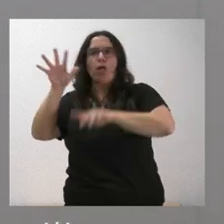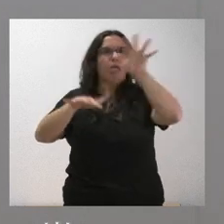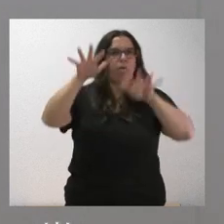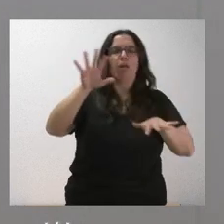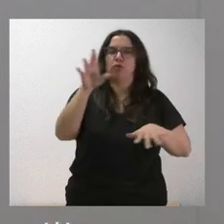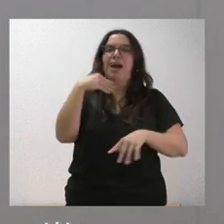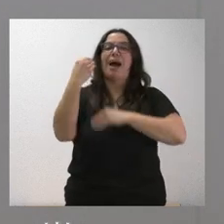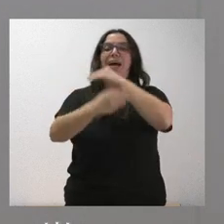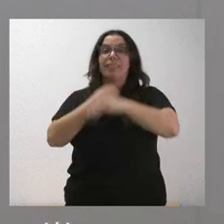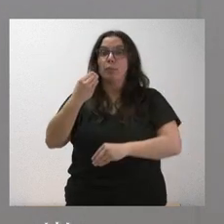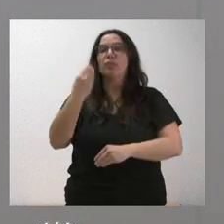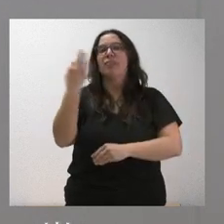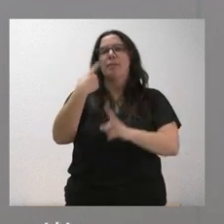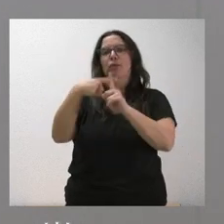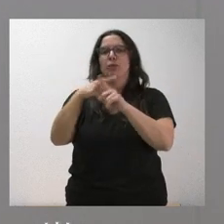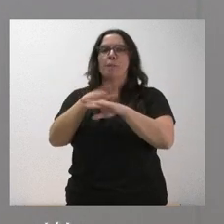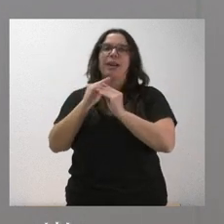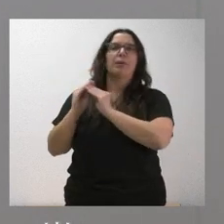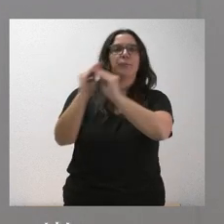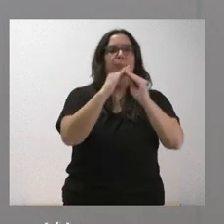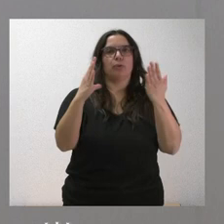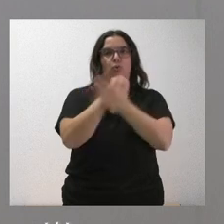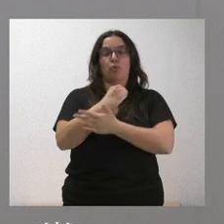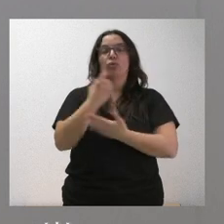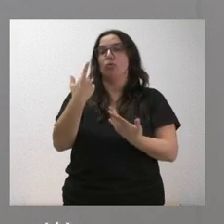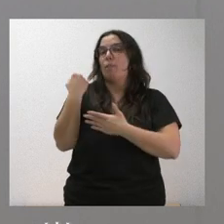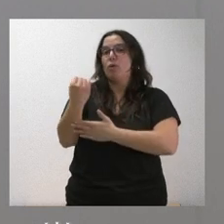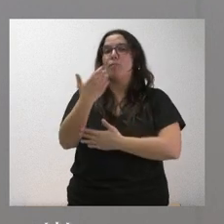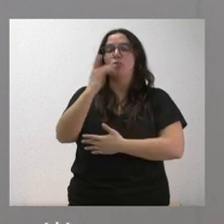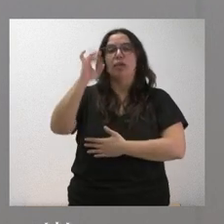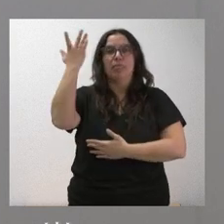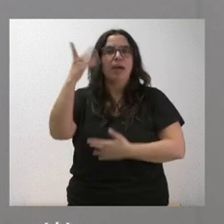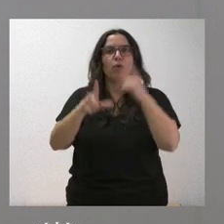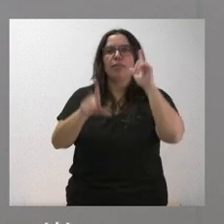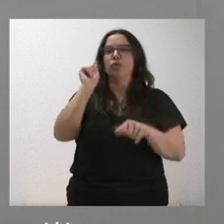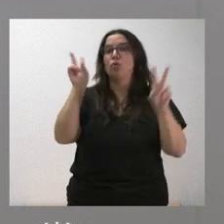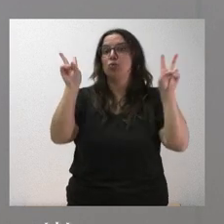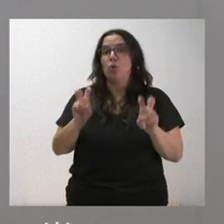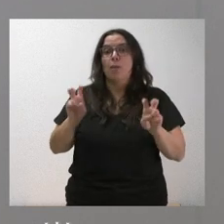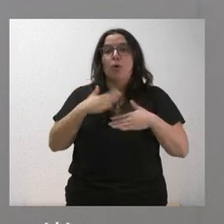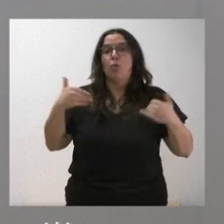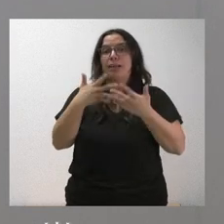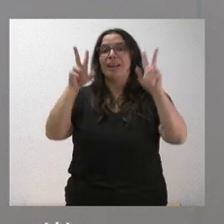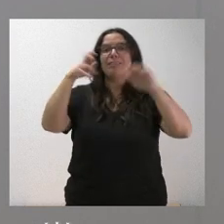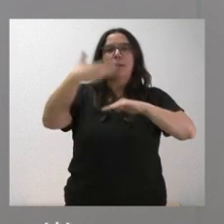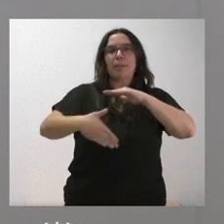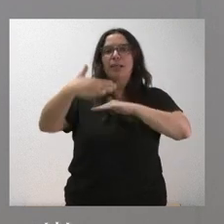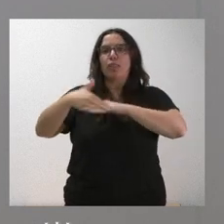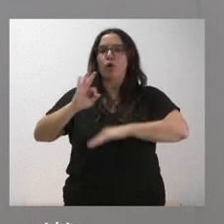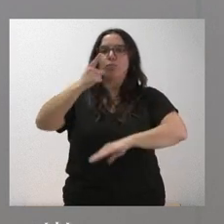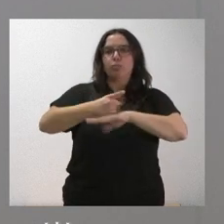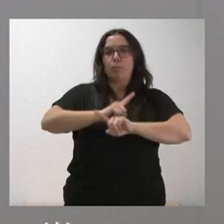positivo que se haga entre todos y por tanto apoyamos que cualquier nueva decisión en torno a la limitación de